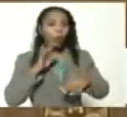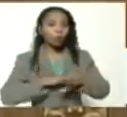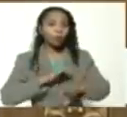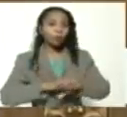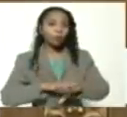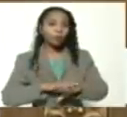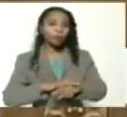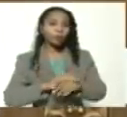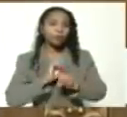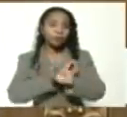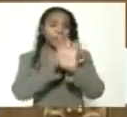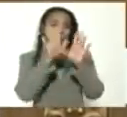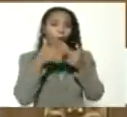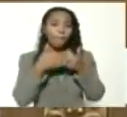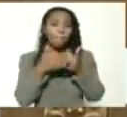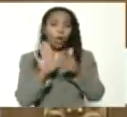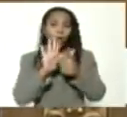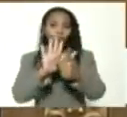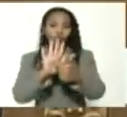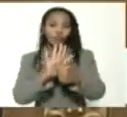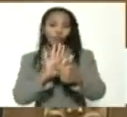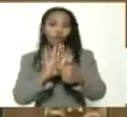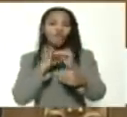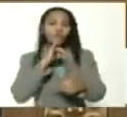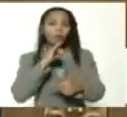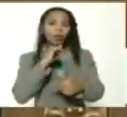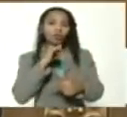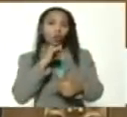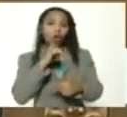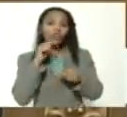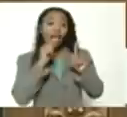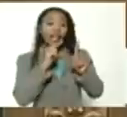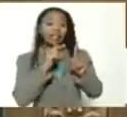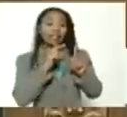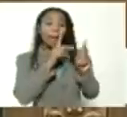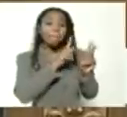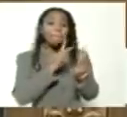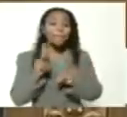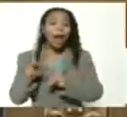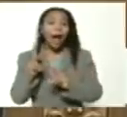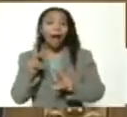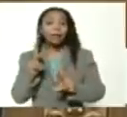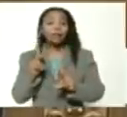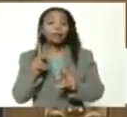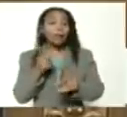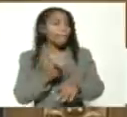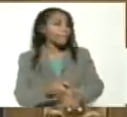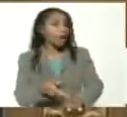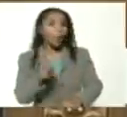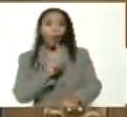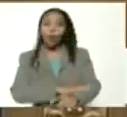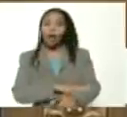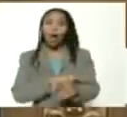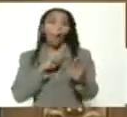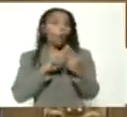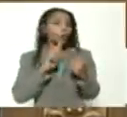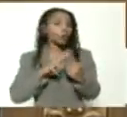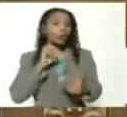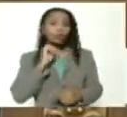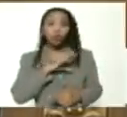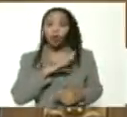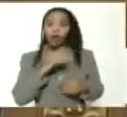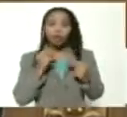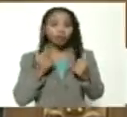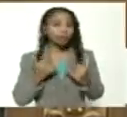y revelaron datos de esta trama criminal de las peores que ha conocido la historia reciente de